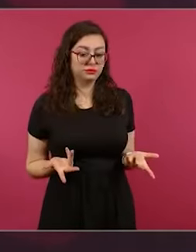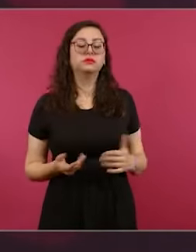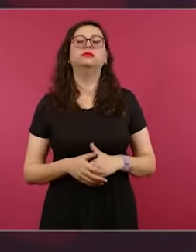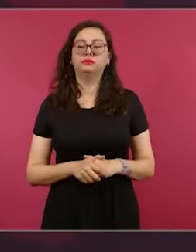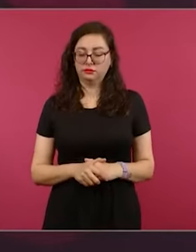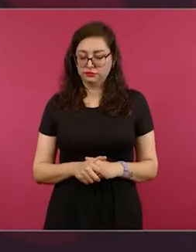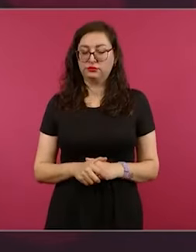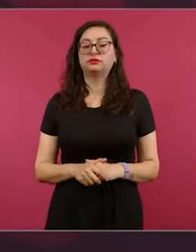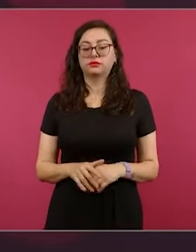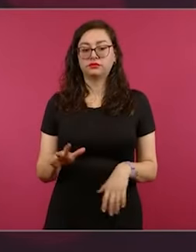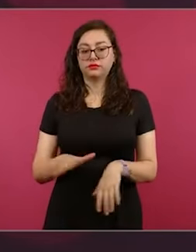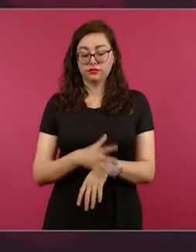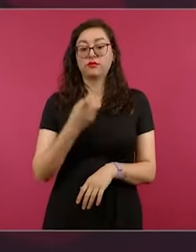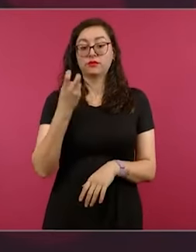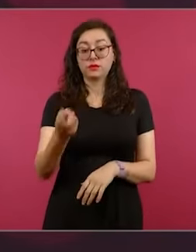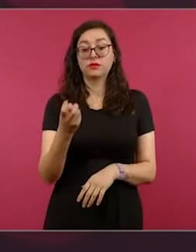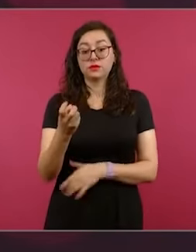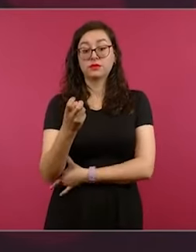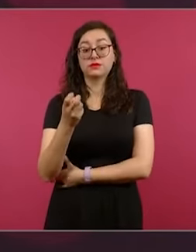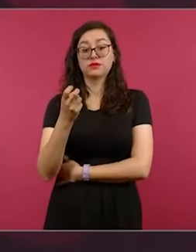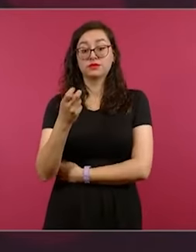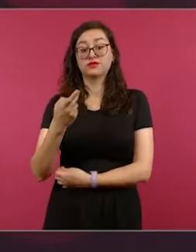asunto de que como no está